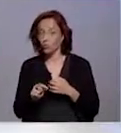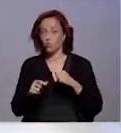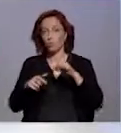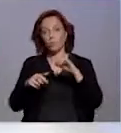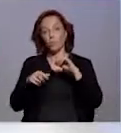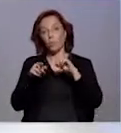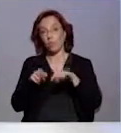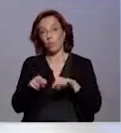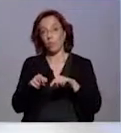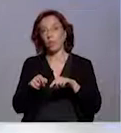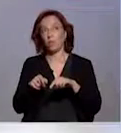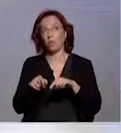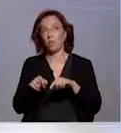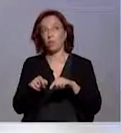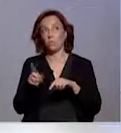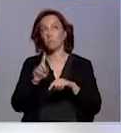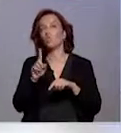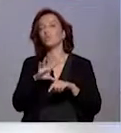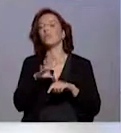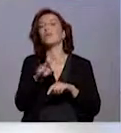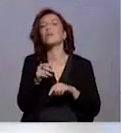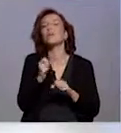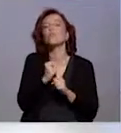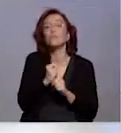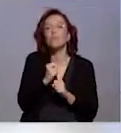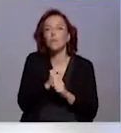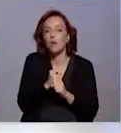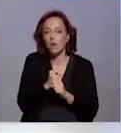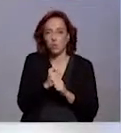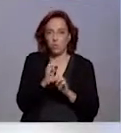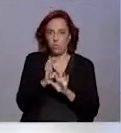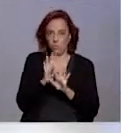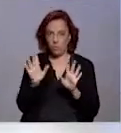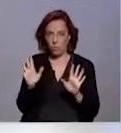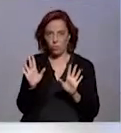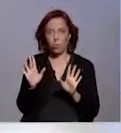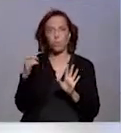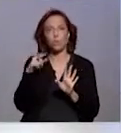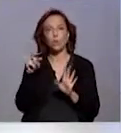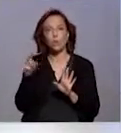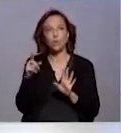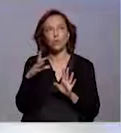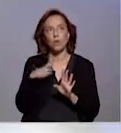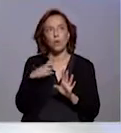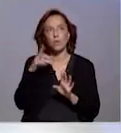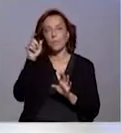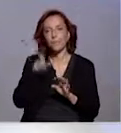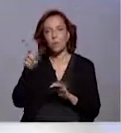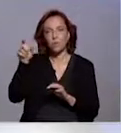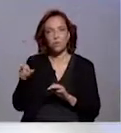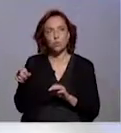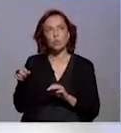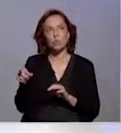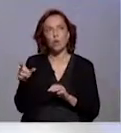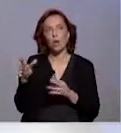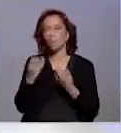digamos no es que le están quitando a los puestos de trabajo son algunos miles lo que sí tienen ellos generales son personas que vienen con